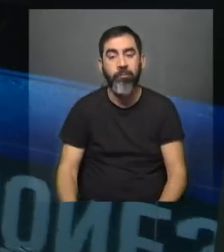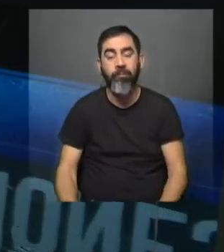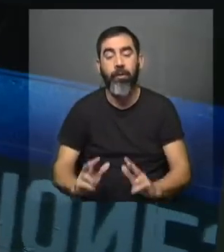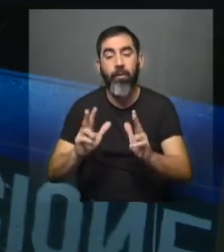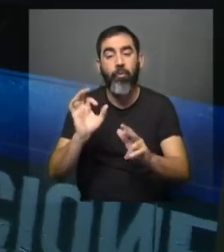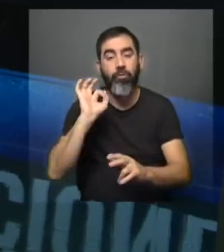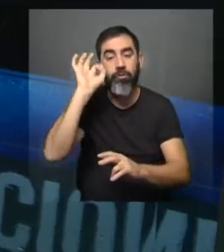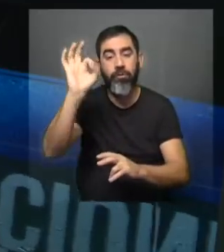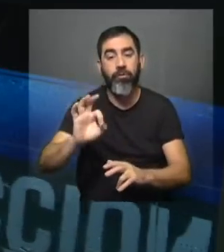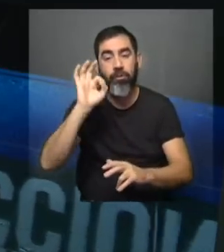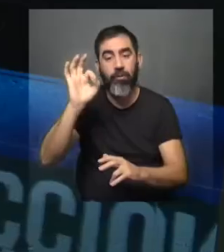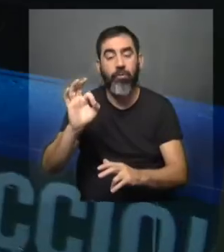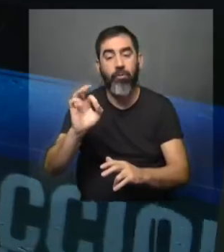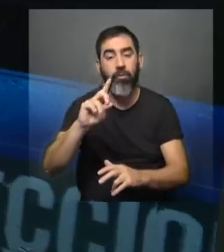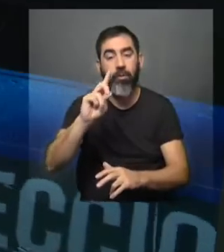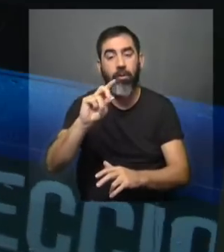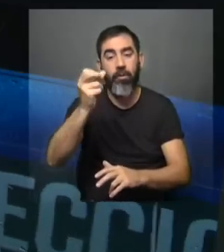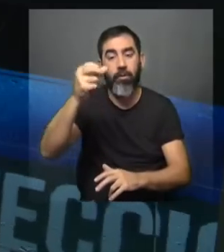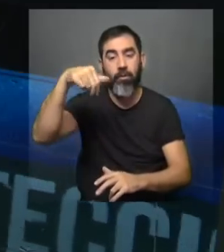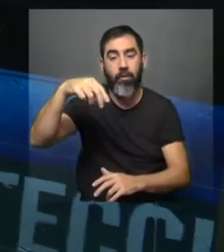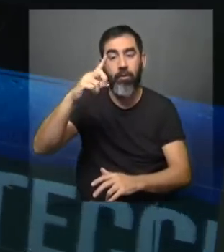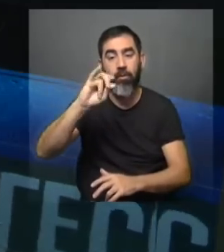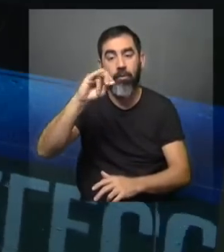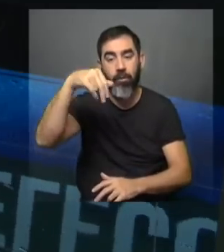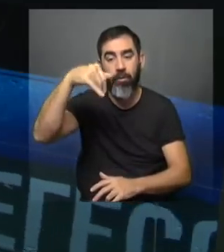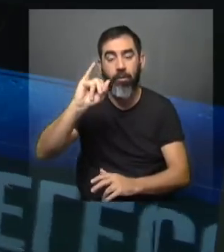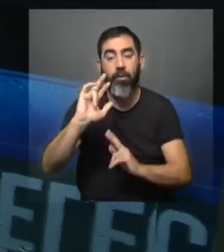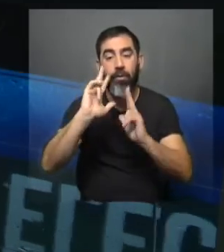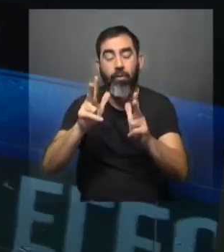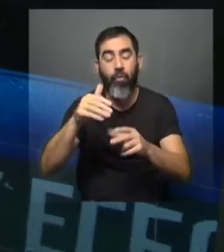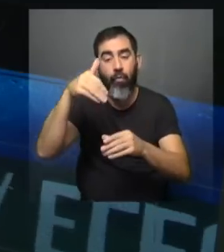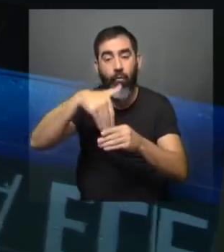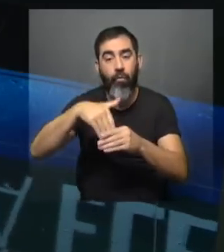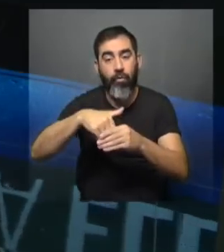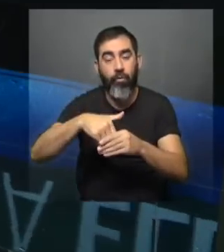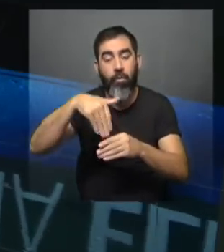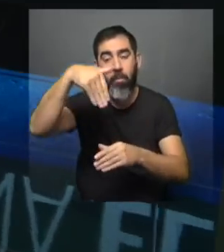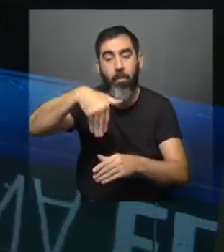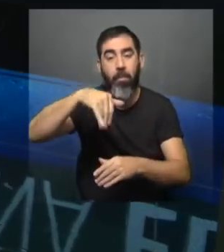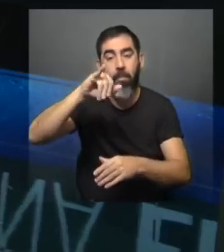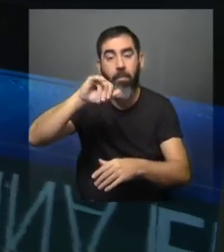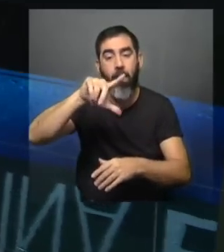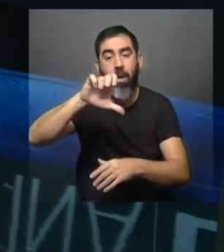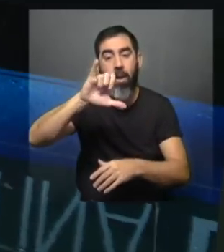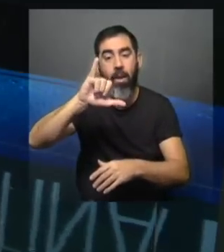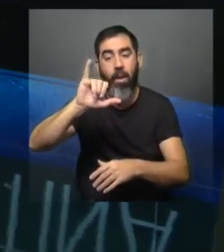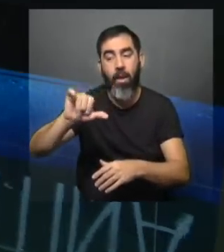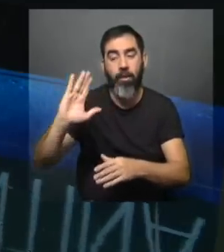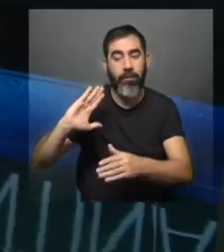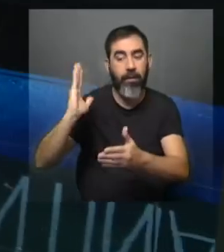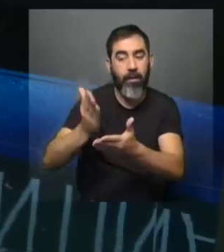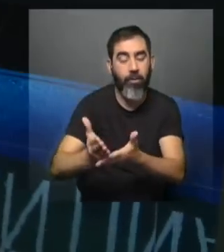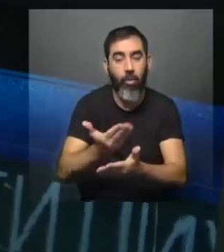el senador nacionalista Jorge gandini quien dijo que la votación recibida por el candidato argentino Javier milei es un castigo